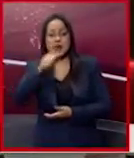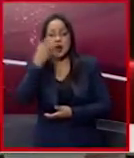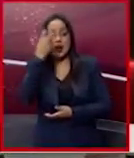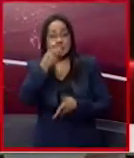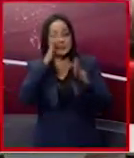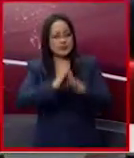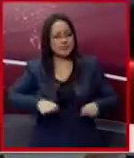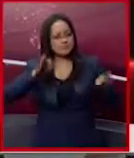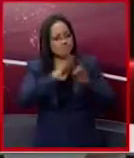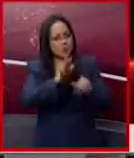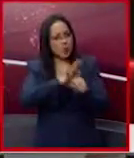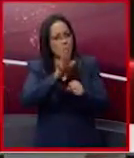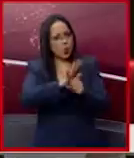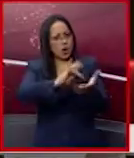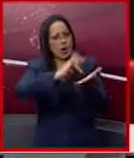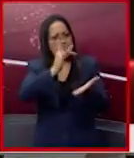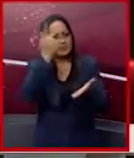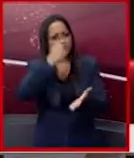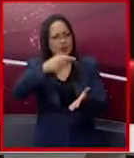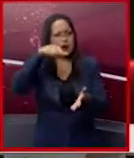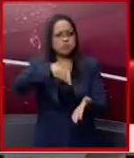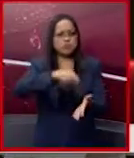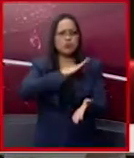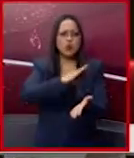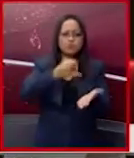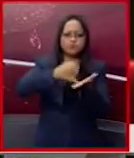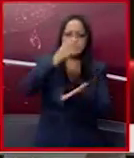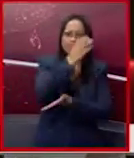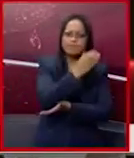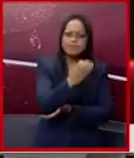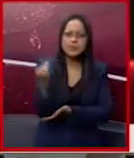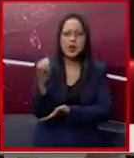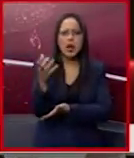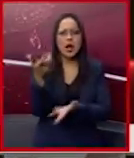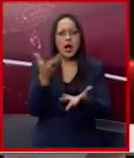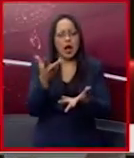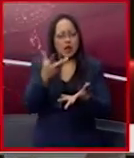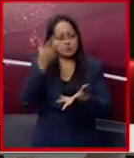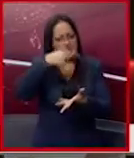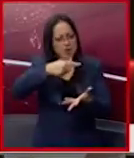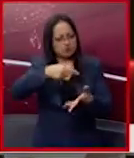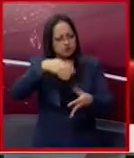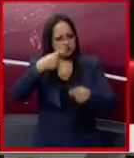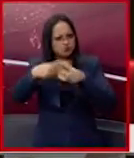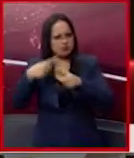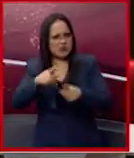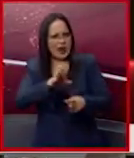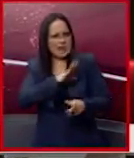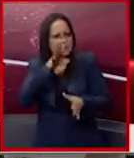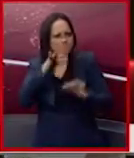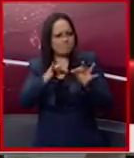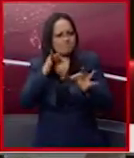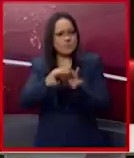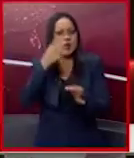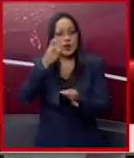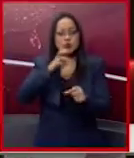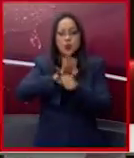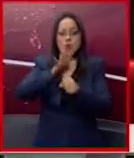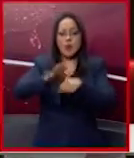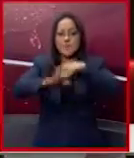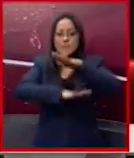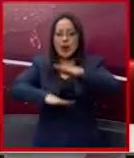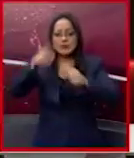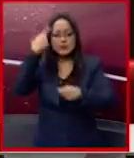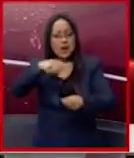insumo estratégico, indispensable, para generar productos de calidad, pues este es el sustento de cualquier producción